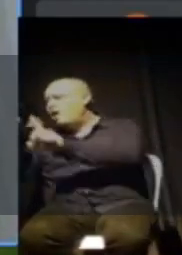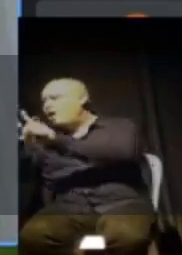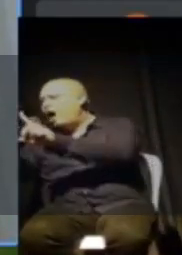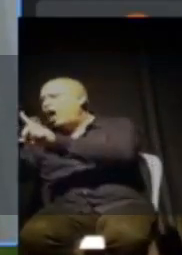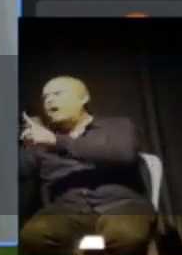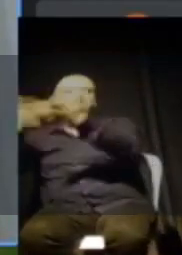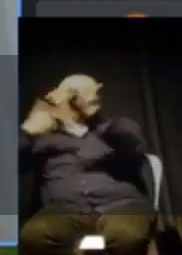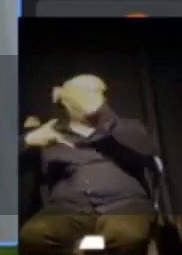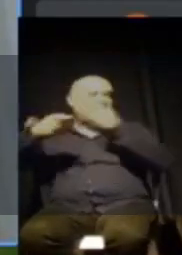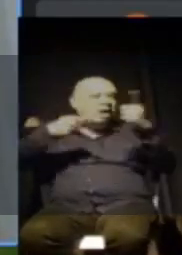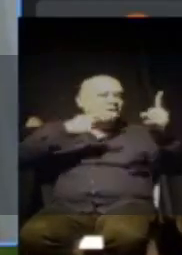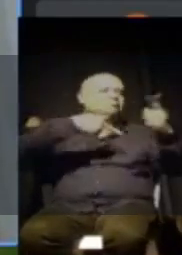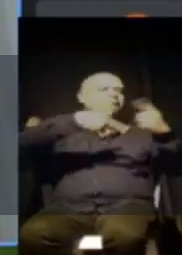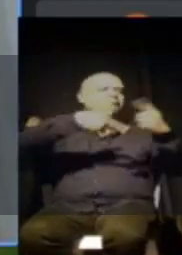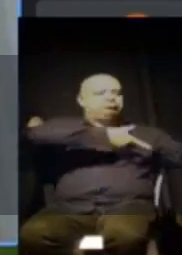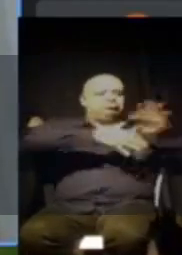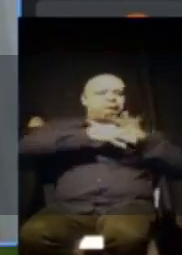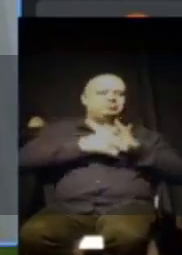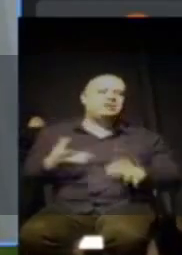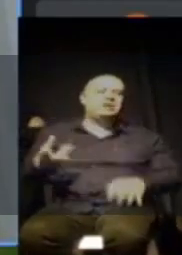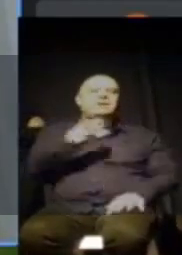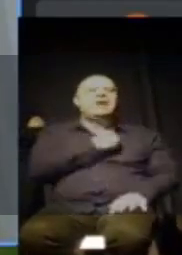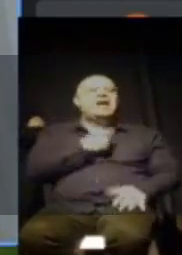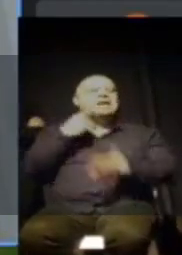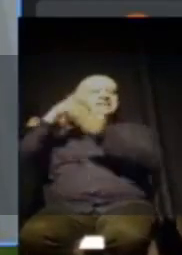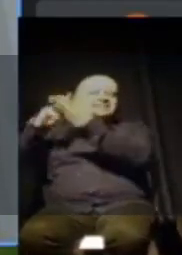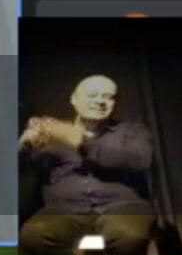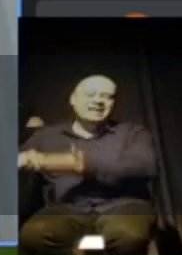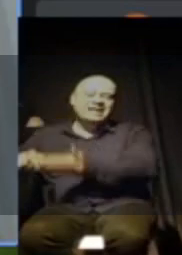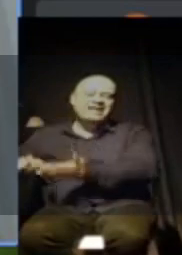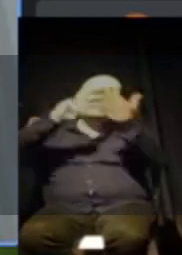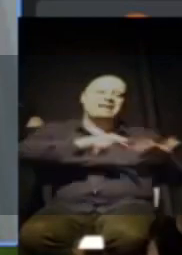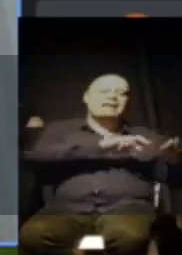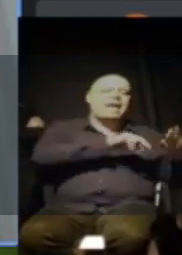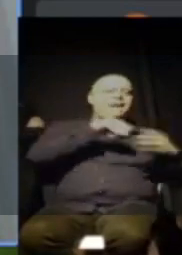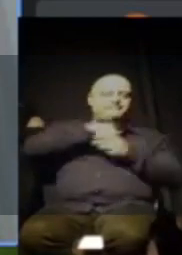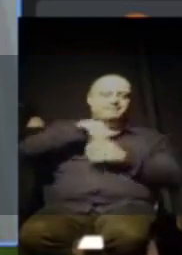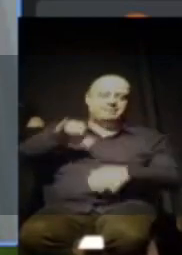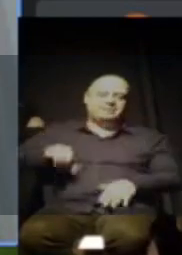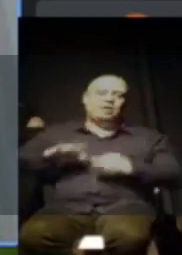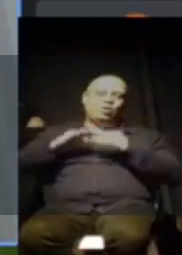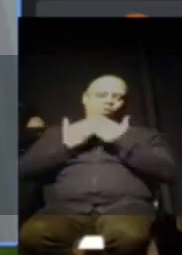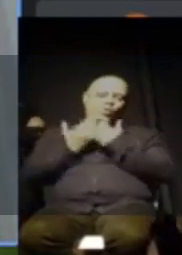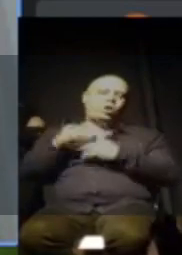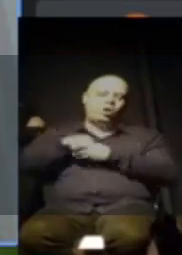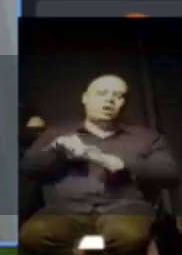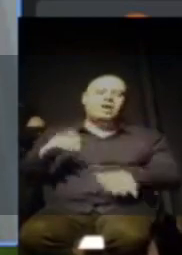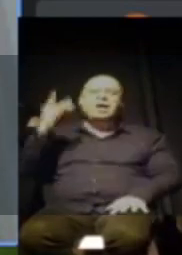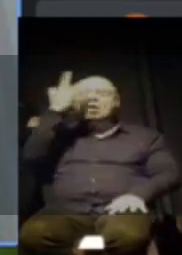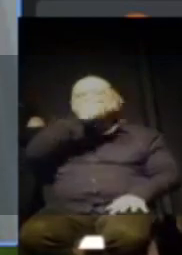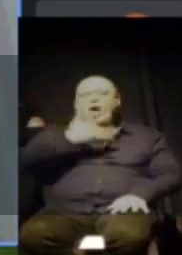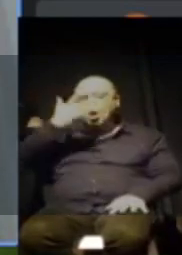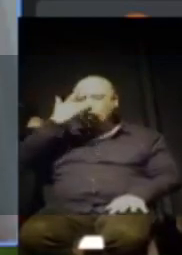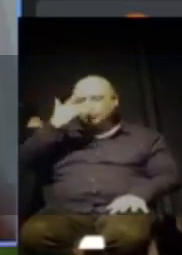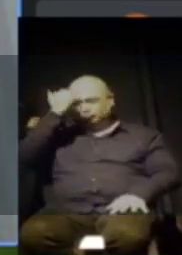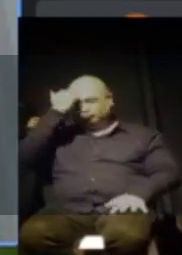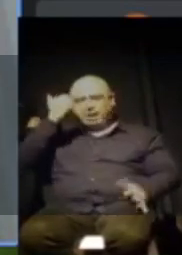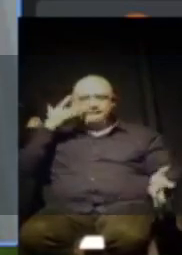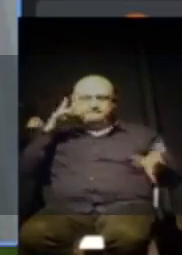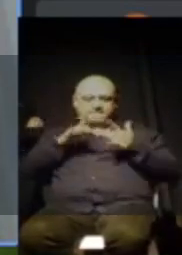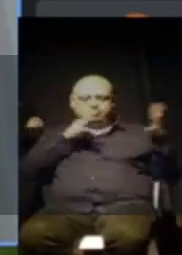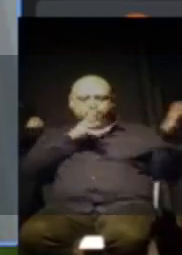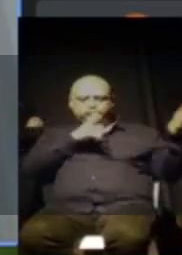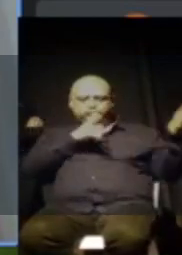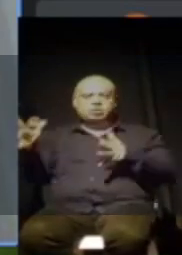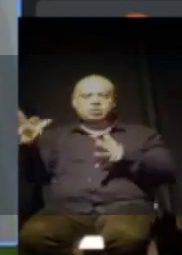poética es válida para las otras ciencias que se imparten en el sistema educativo. La educación afro es una invitación a una ecología